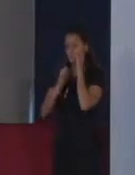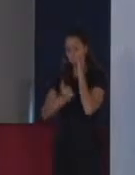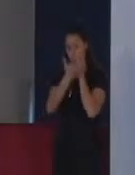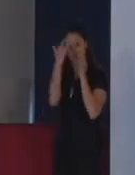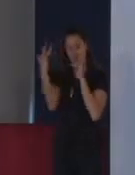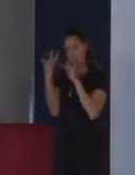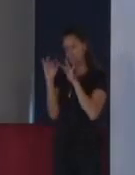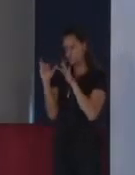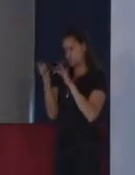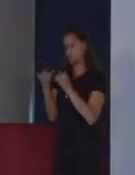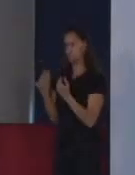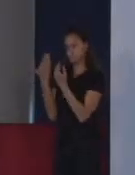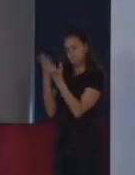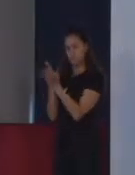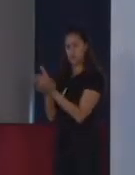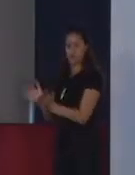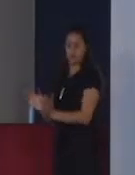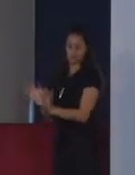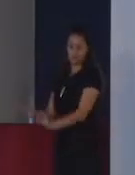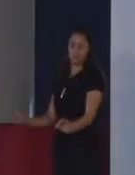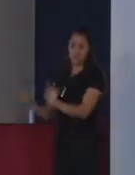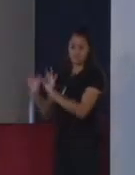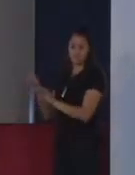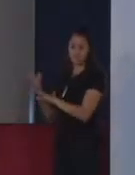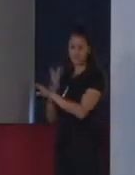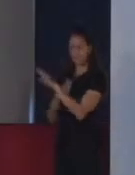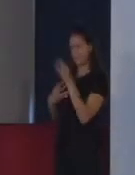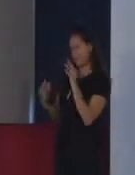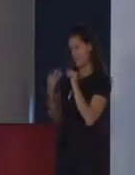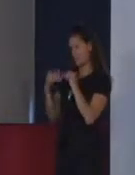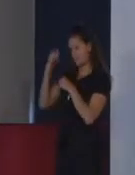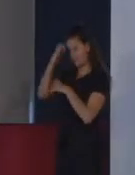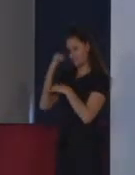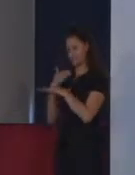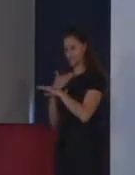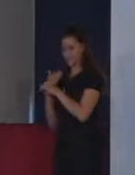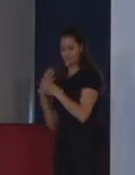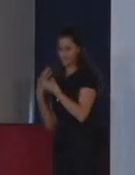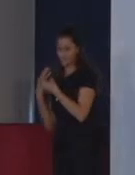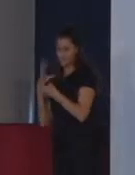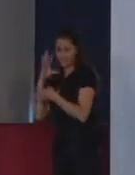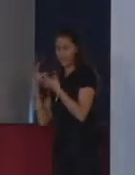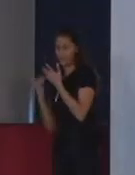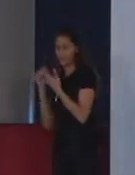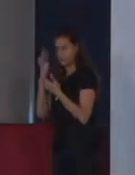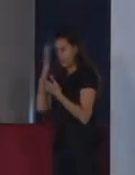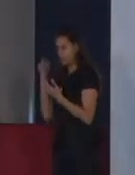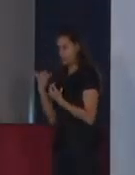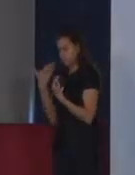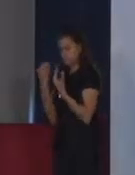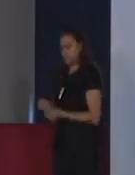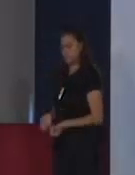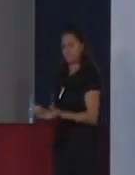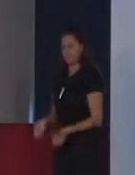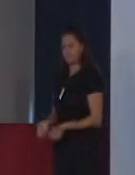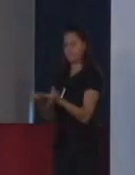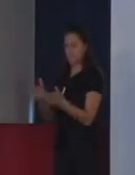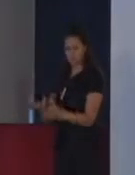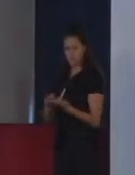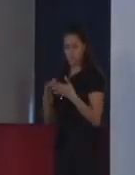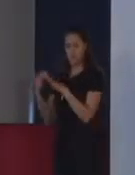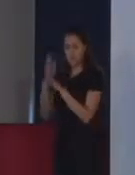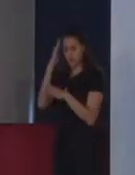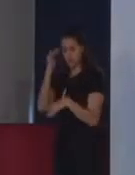la reflexión que hacíamos con el profesor en la conclusión, porque tiene mucho que aportarle, como ustedes los decían, a esa comunidad académica, a